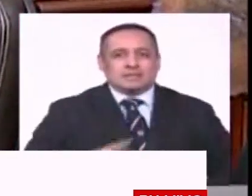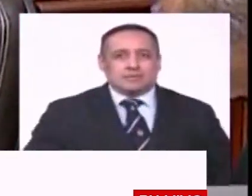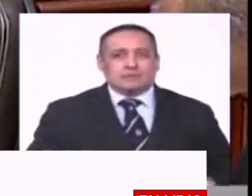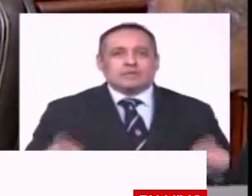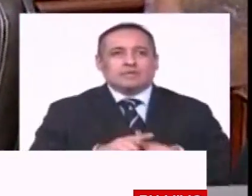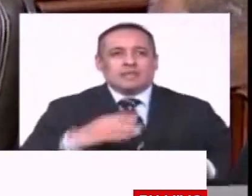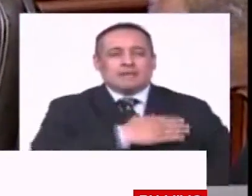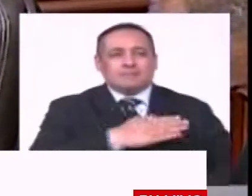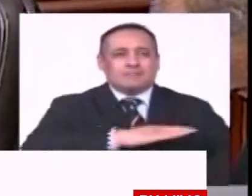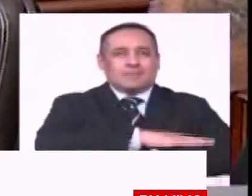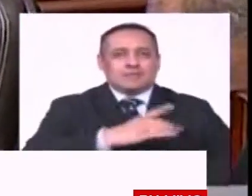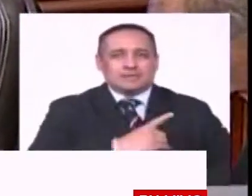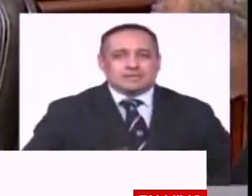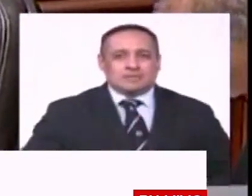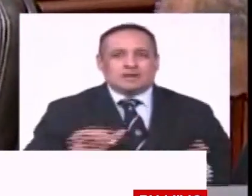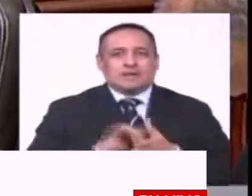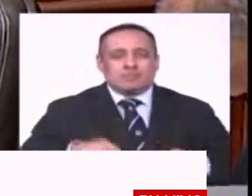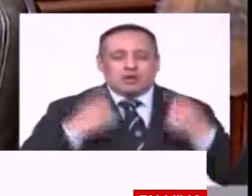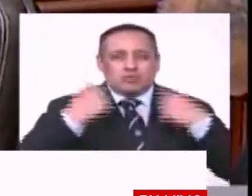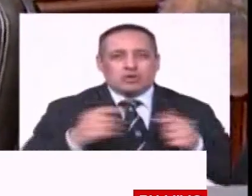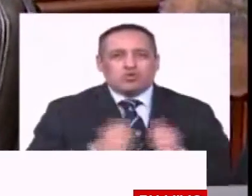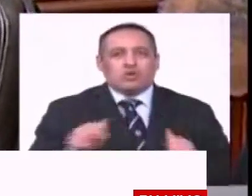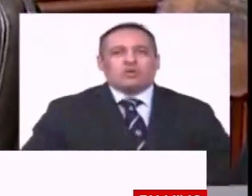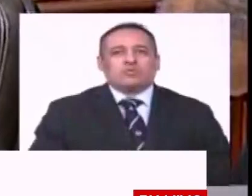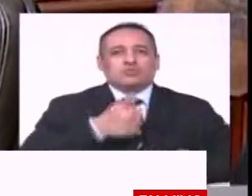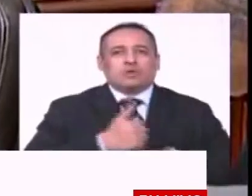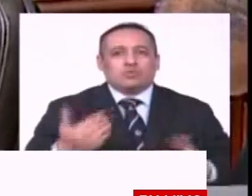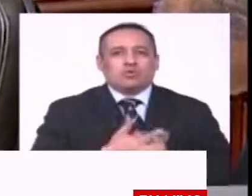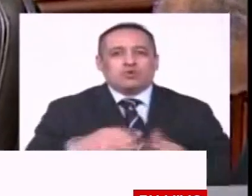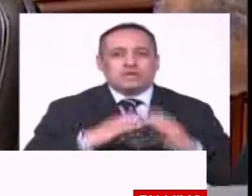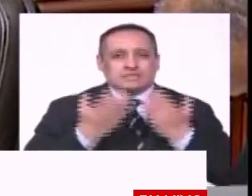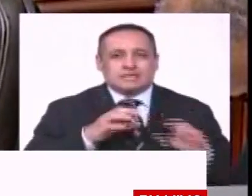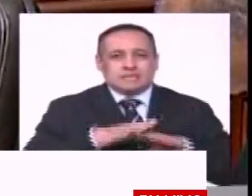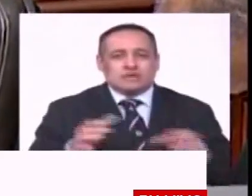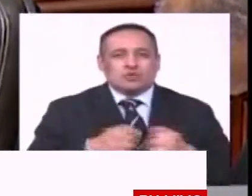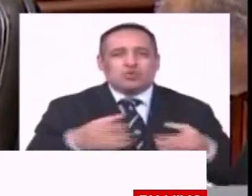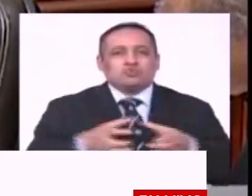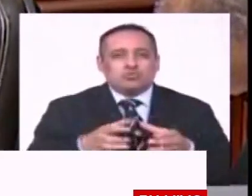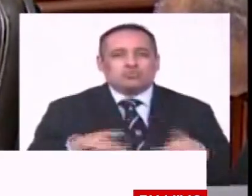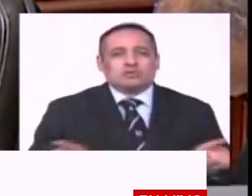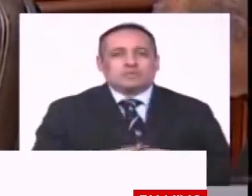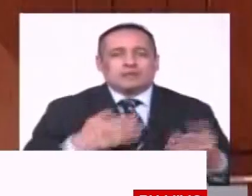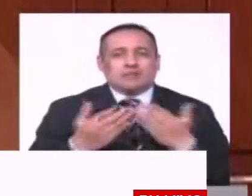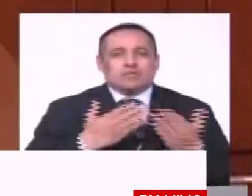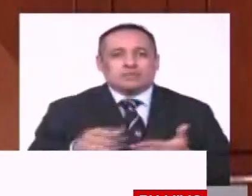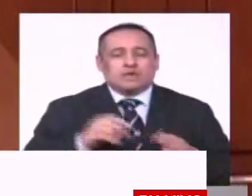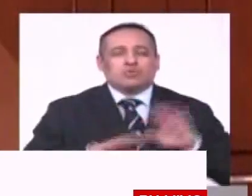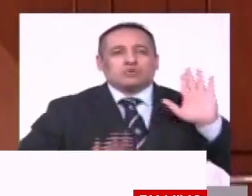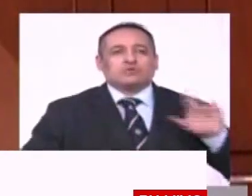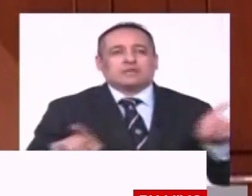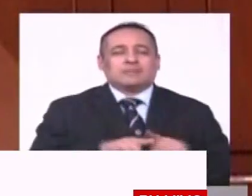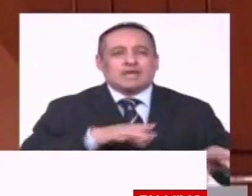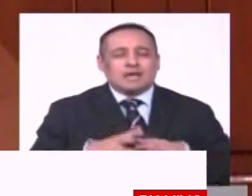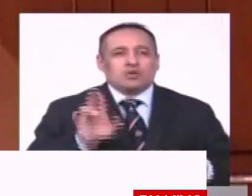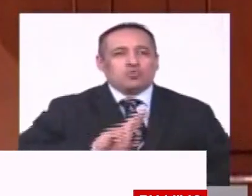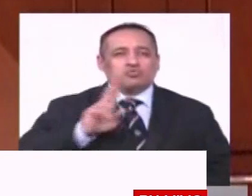por la lista de Arturo Alegría de Fuerza Popular. Es la información que tenemos en vivo desde el Parlamento, informó Giancarlo Cesarejo para Exitosa en los 95.5